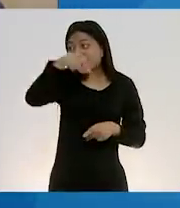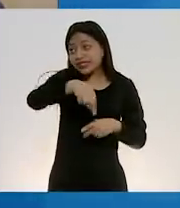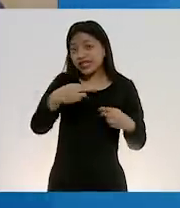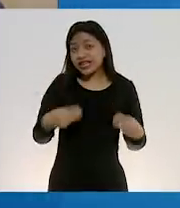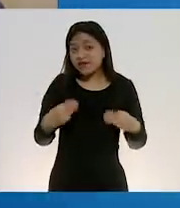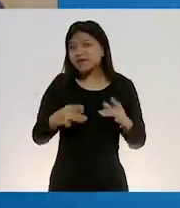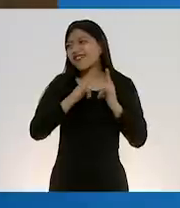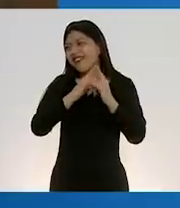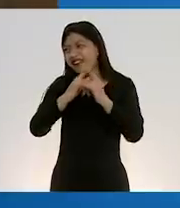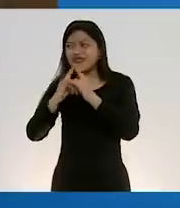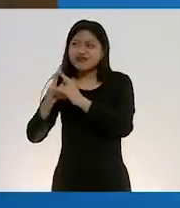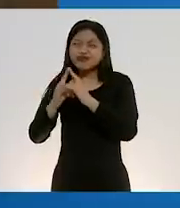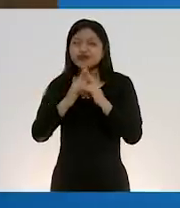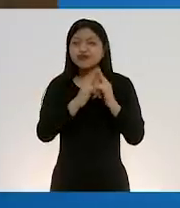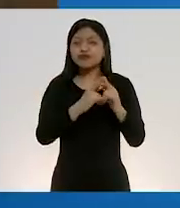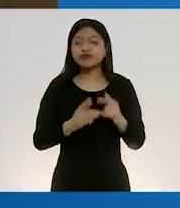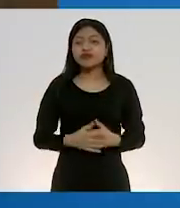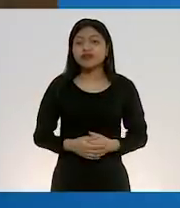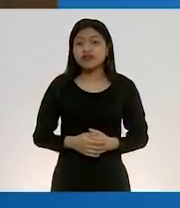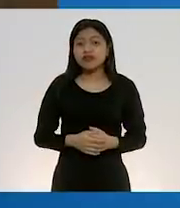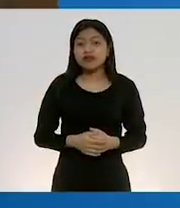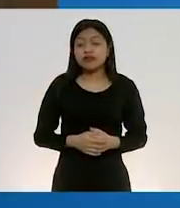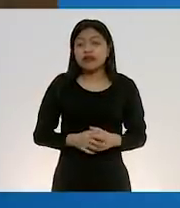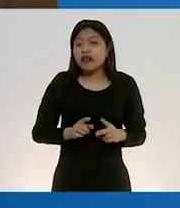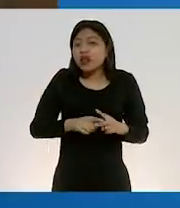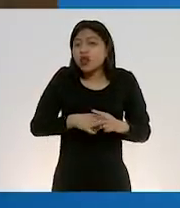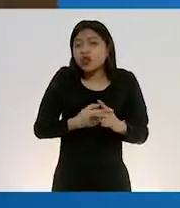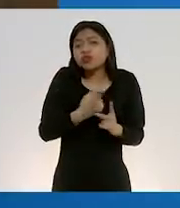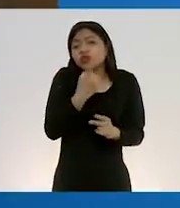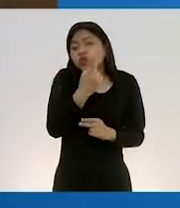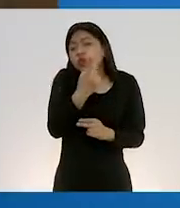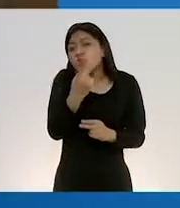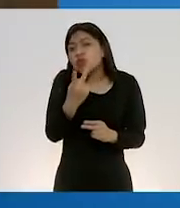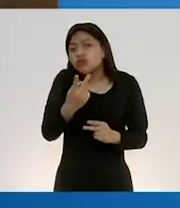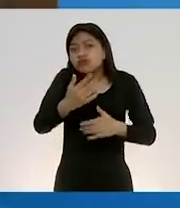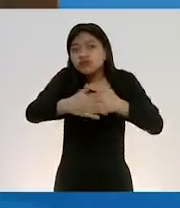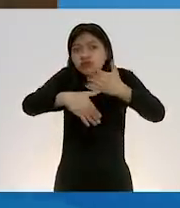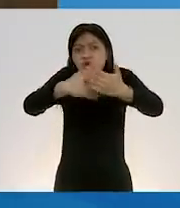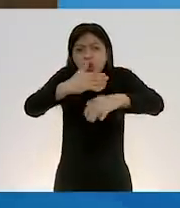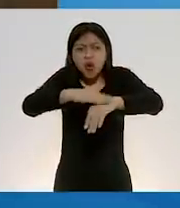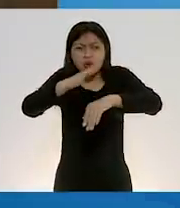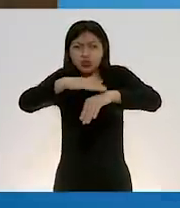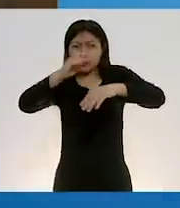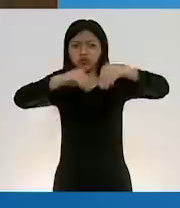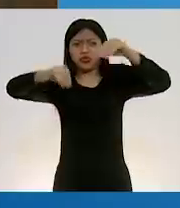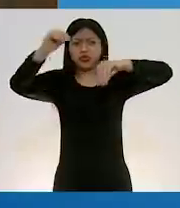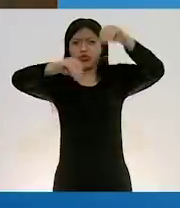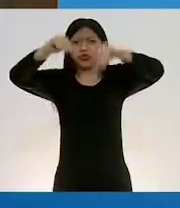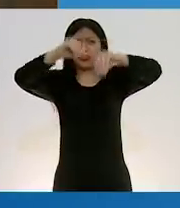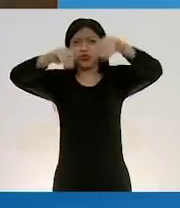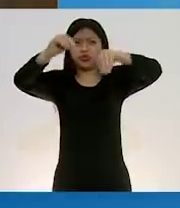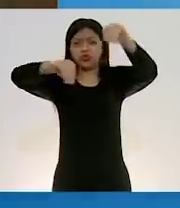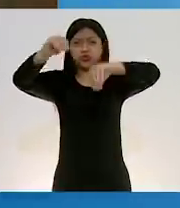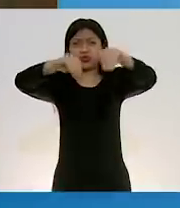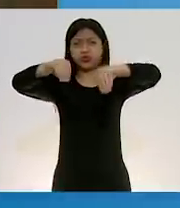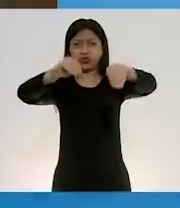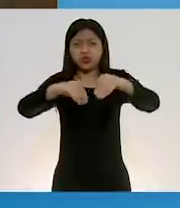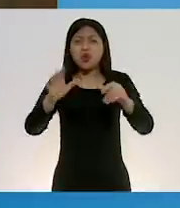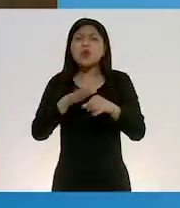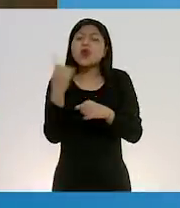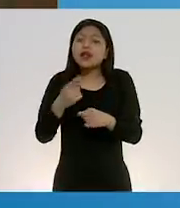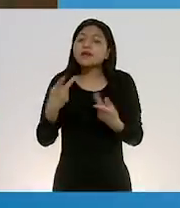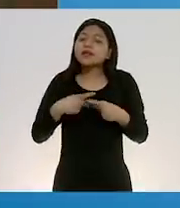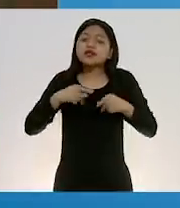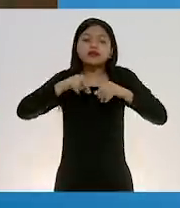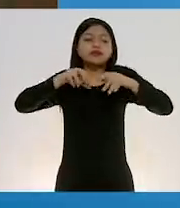el tianguis, que al principio es una o dos y luego proliferan porque ya los barrios se van alejando, se van